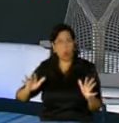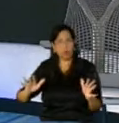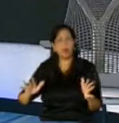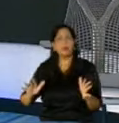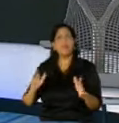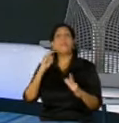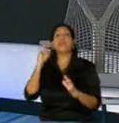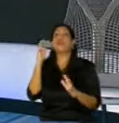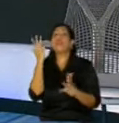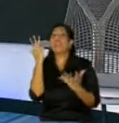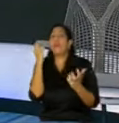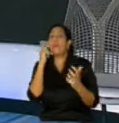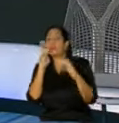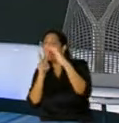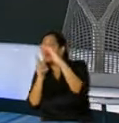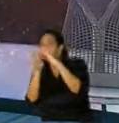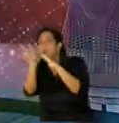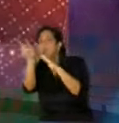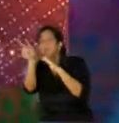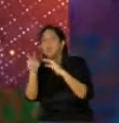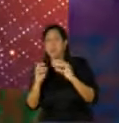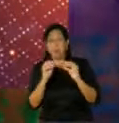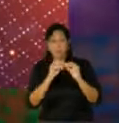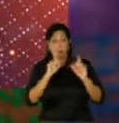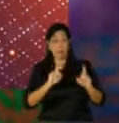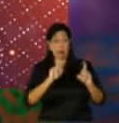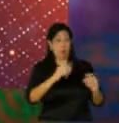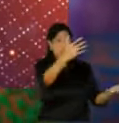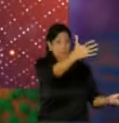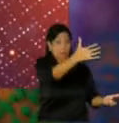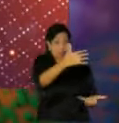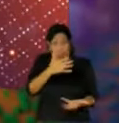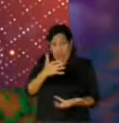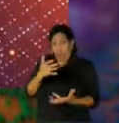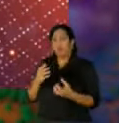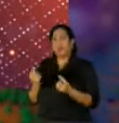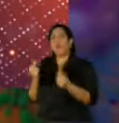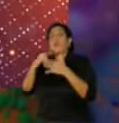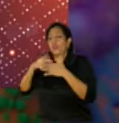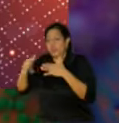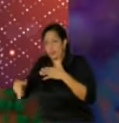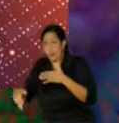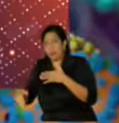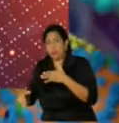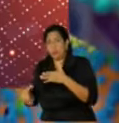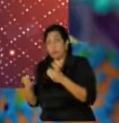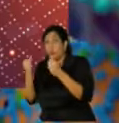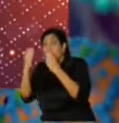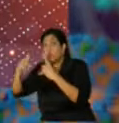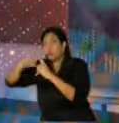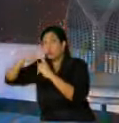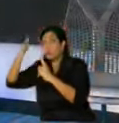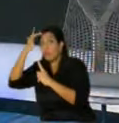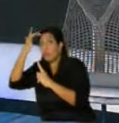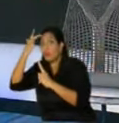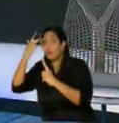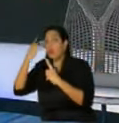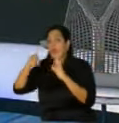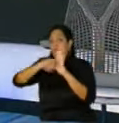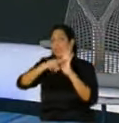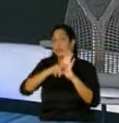continúa o si eso aumenta cuando recibamos más datos. Este sería nuestro peor escenario, ¿verdad? Duplicación a un